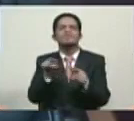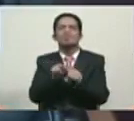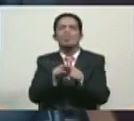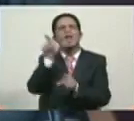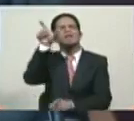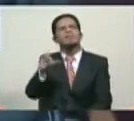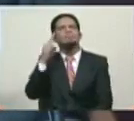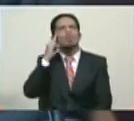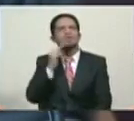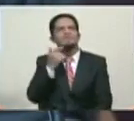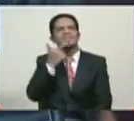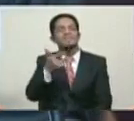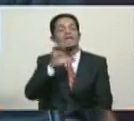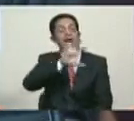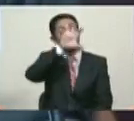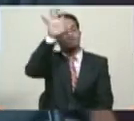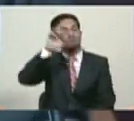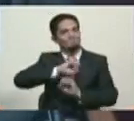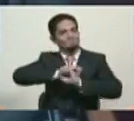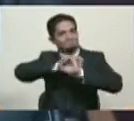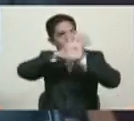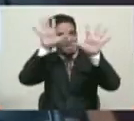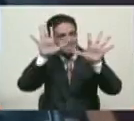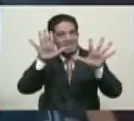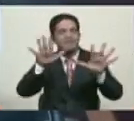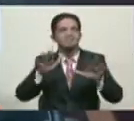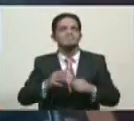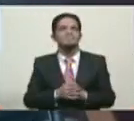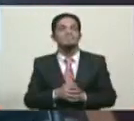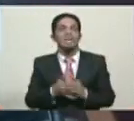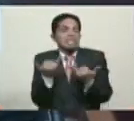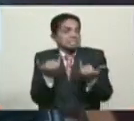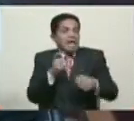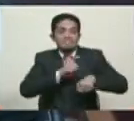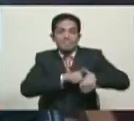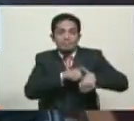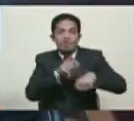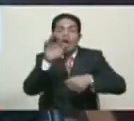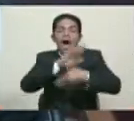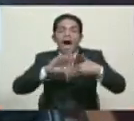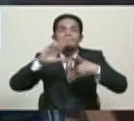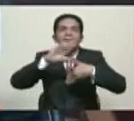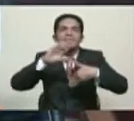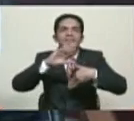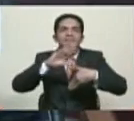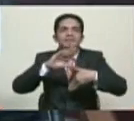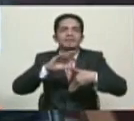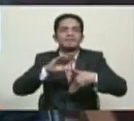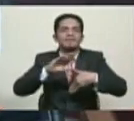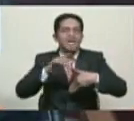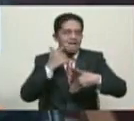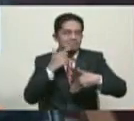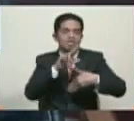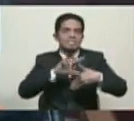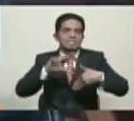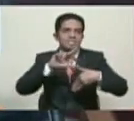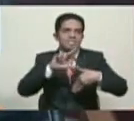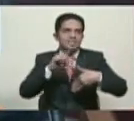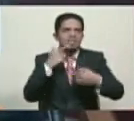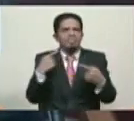Bolívar, las naciones brillarán sobre la tierra. Ya es tiempo de que América Latina deje de ser un territorio en